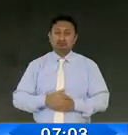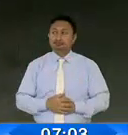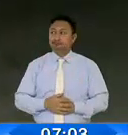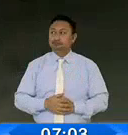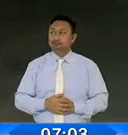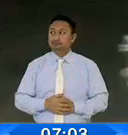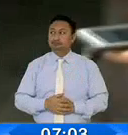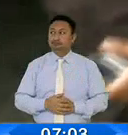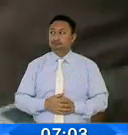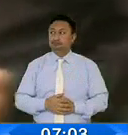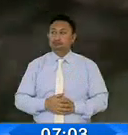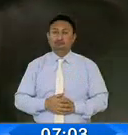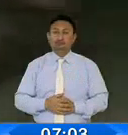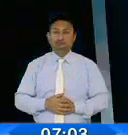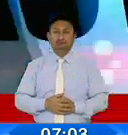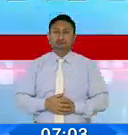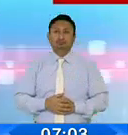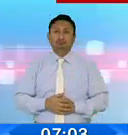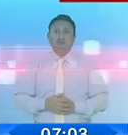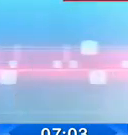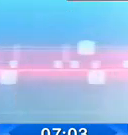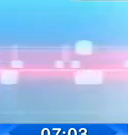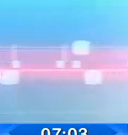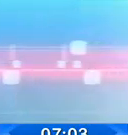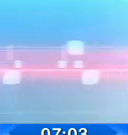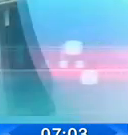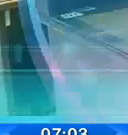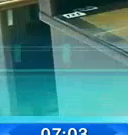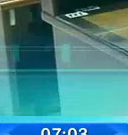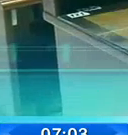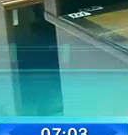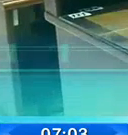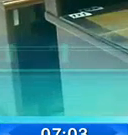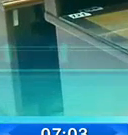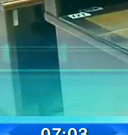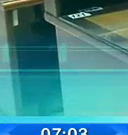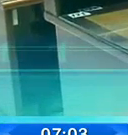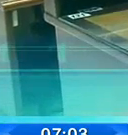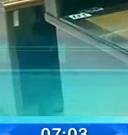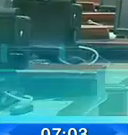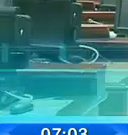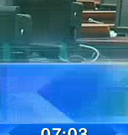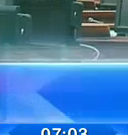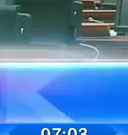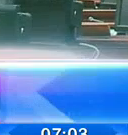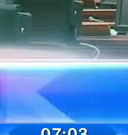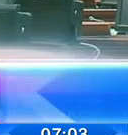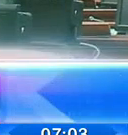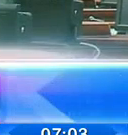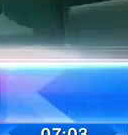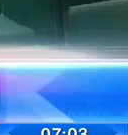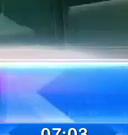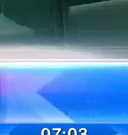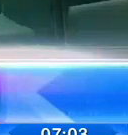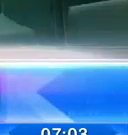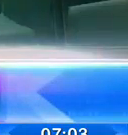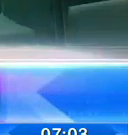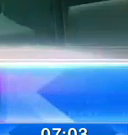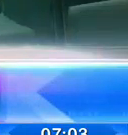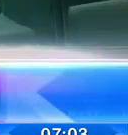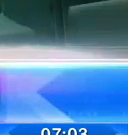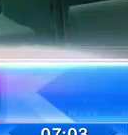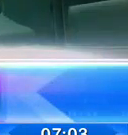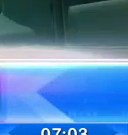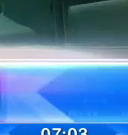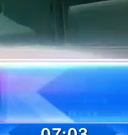Rosero. Vamos a un corte comercial, amigos televidentes, pero al retornar les contamos que con cambios y nuevas reglas deberá